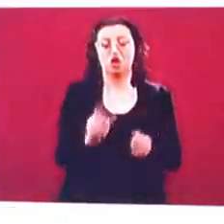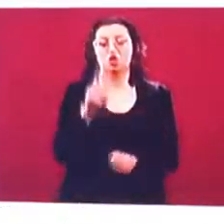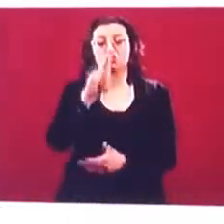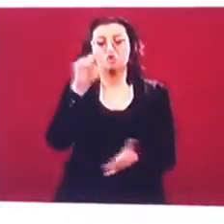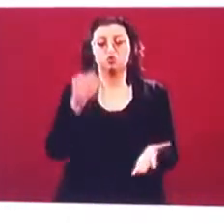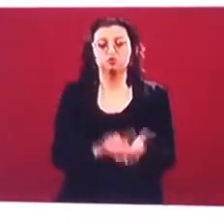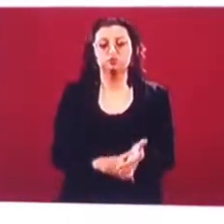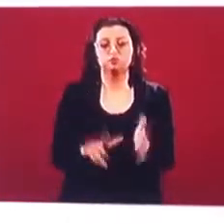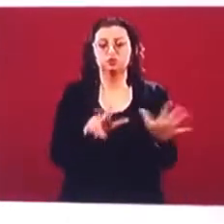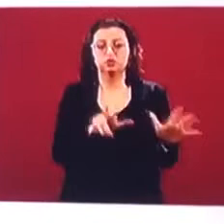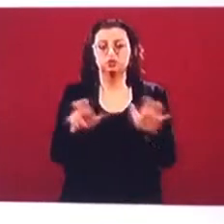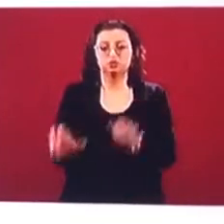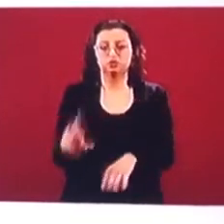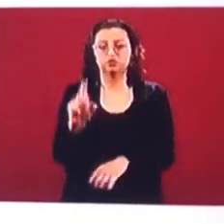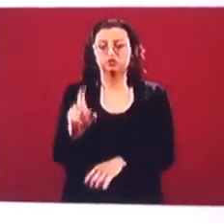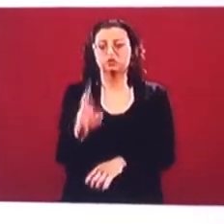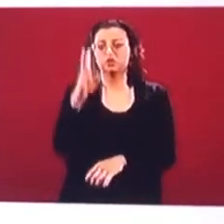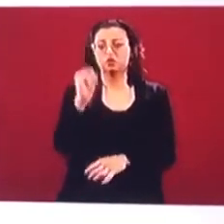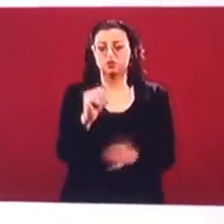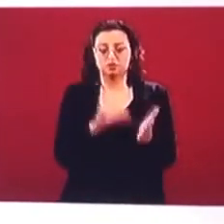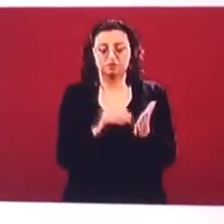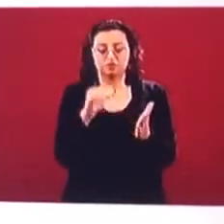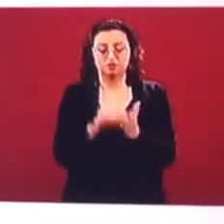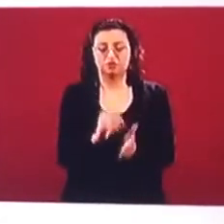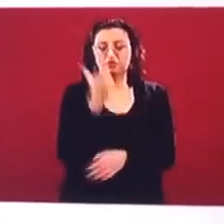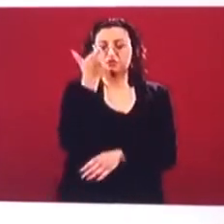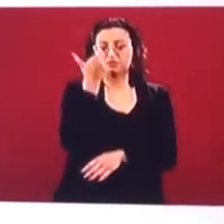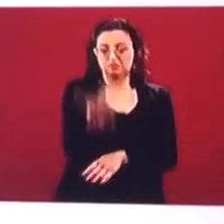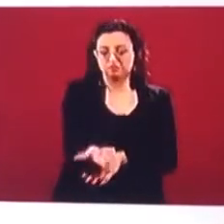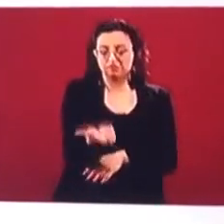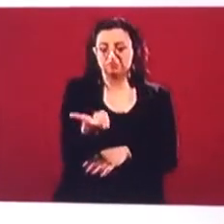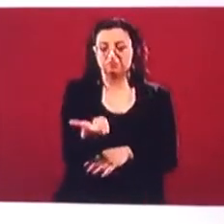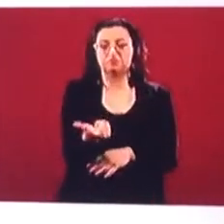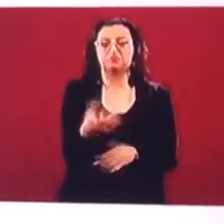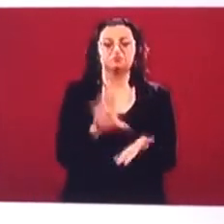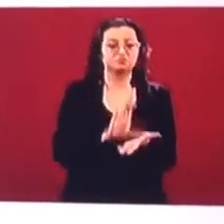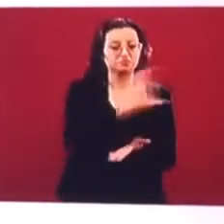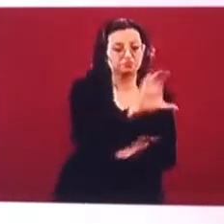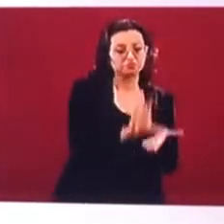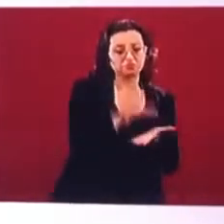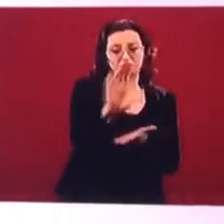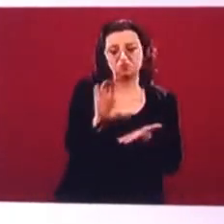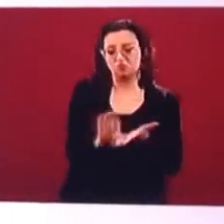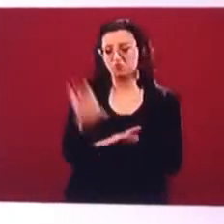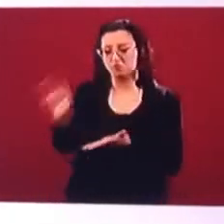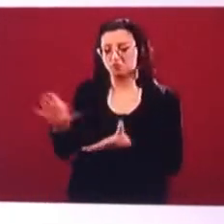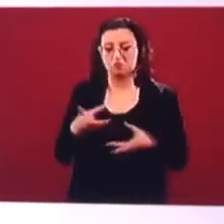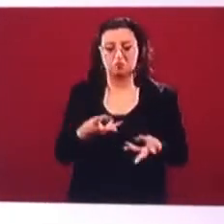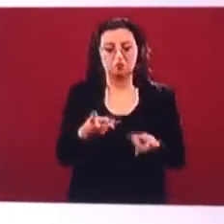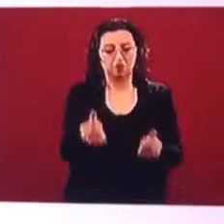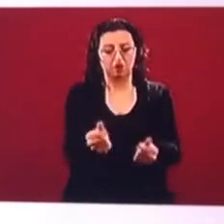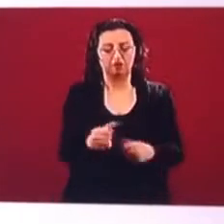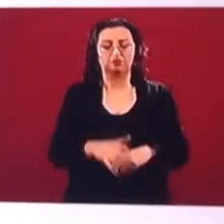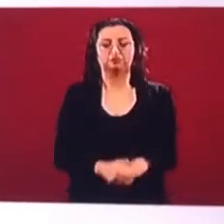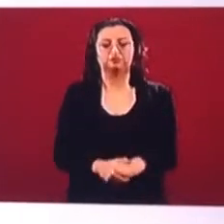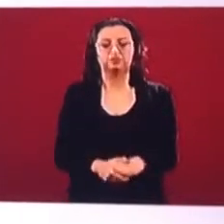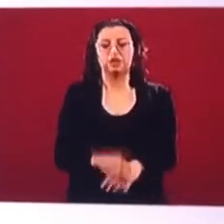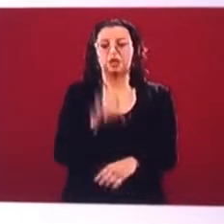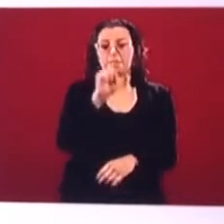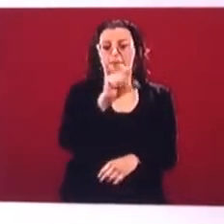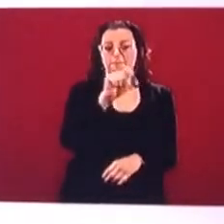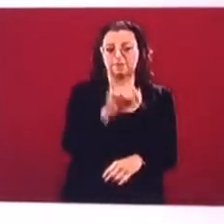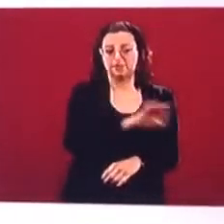fíjese usted que había yo estado fuera de circulación, vamos a llamarle en esta forma coloquial, debido a que